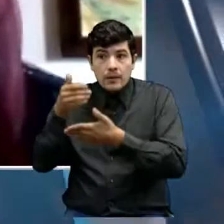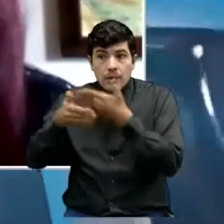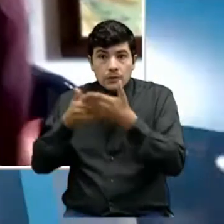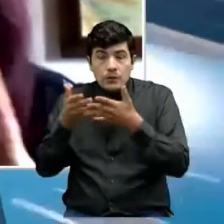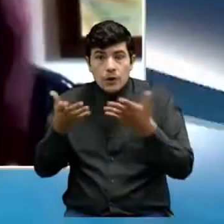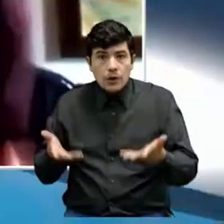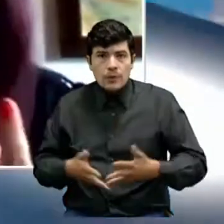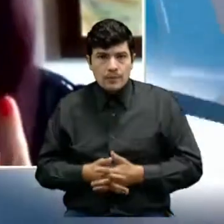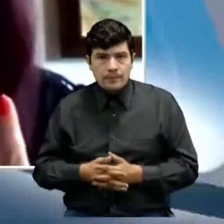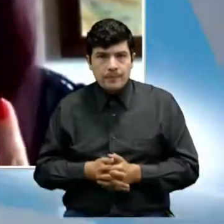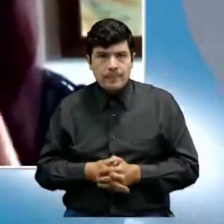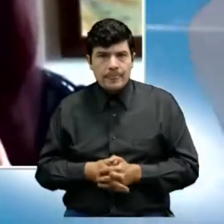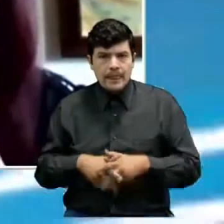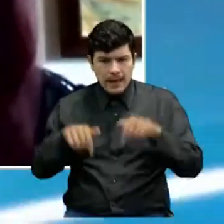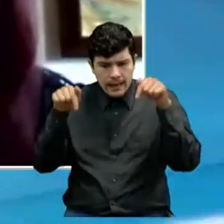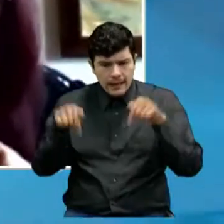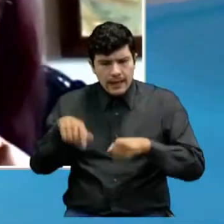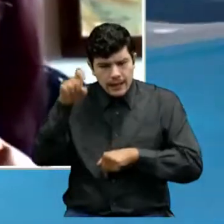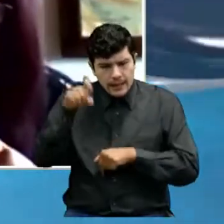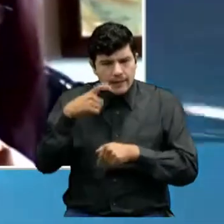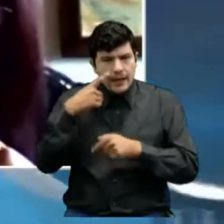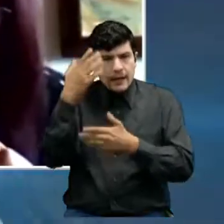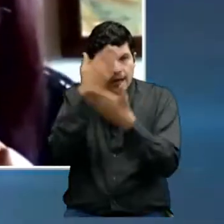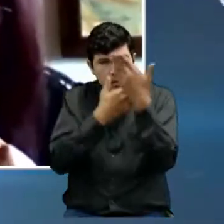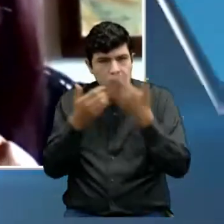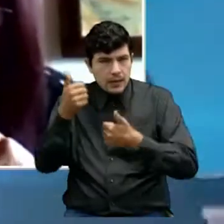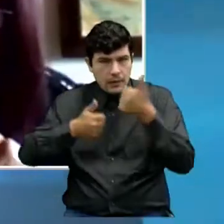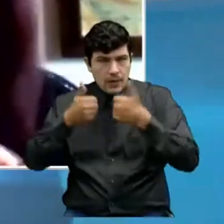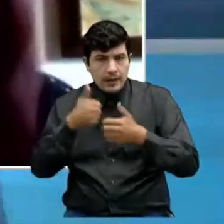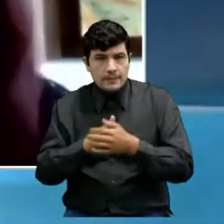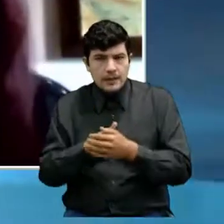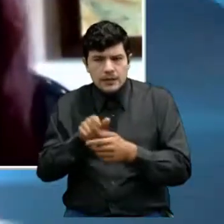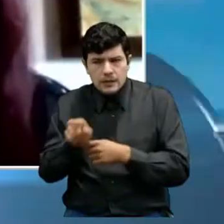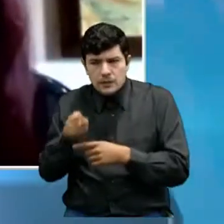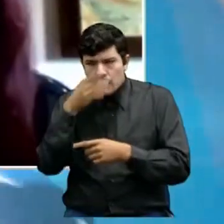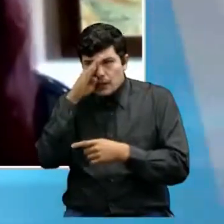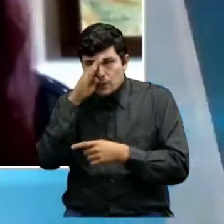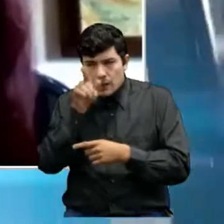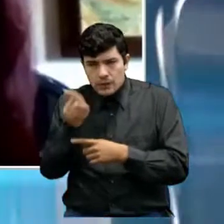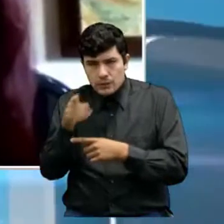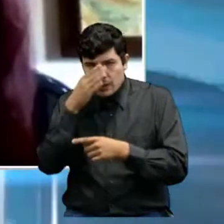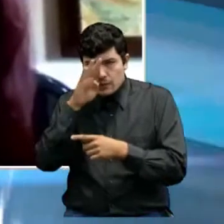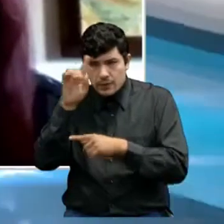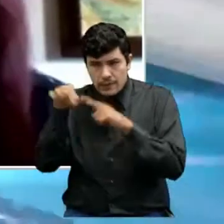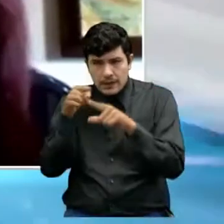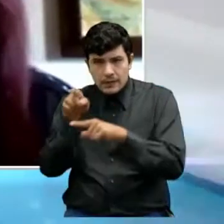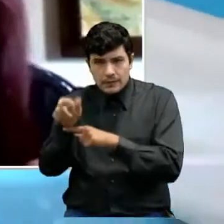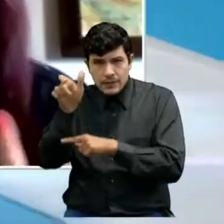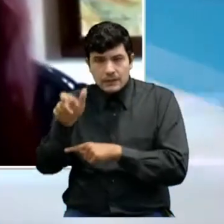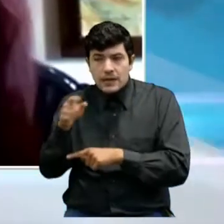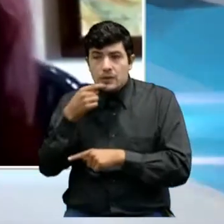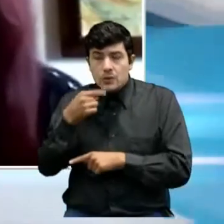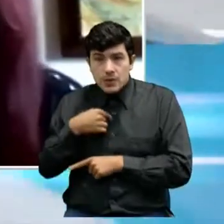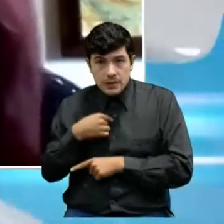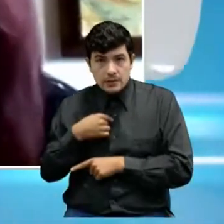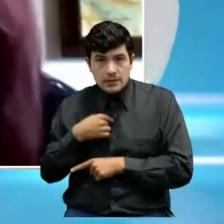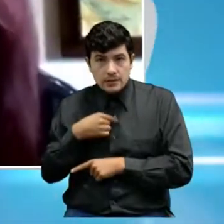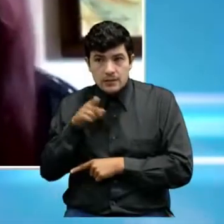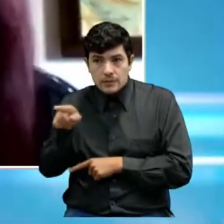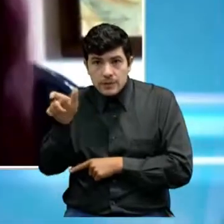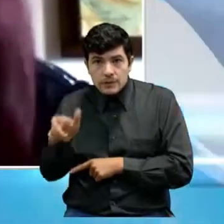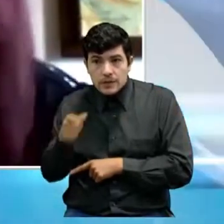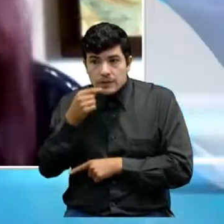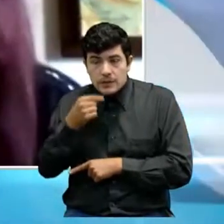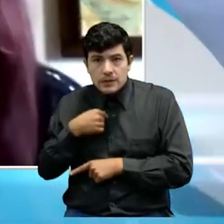Y aquí lo que hay que ver es que en la inquietud que nos presenta el televidente es que él habla de que porque son